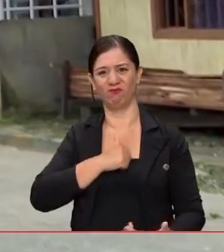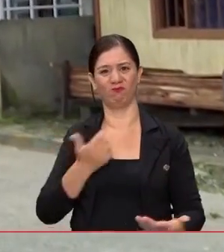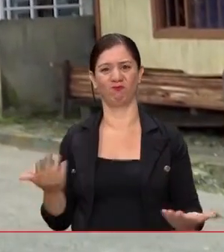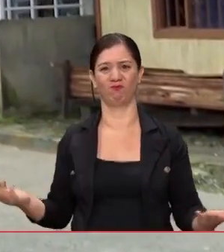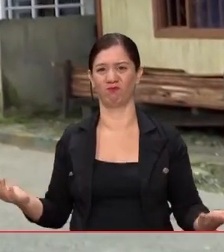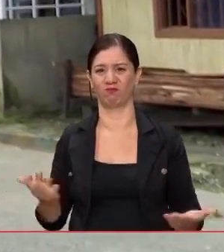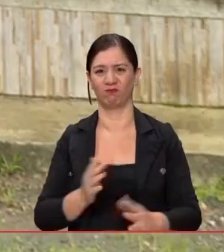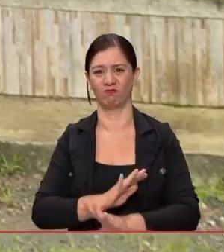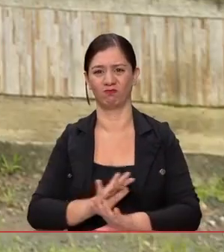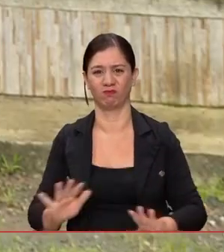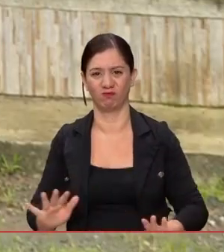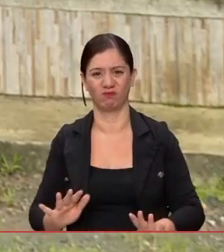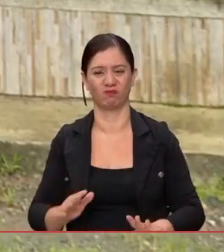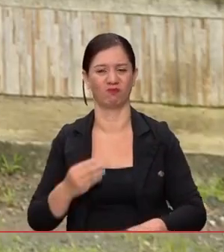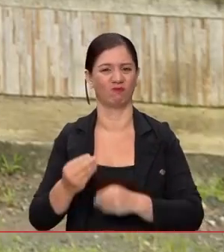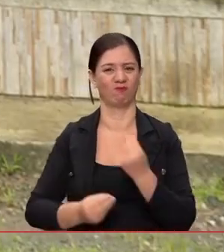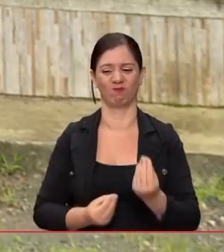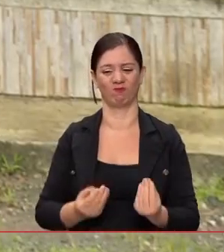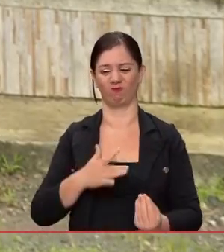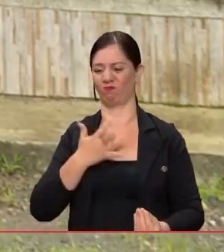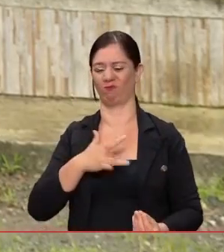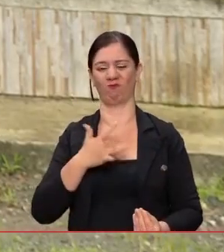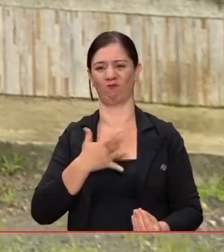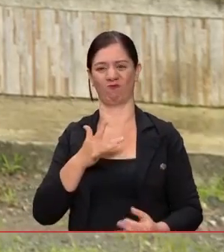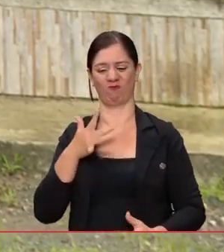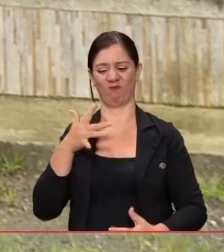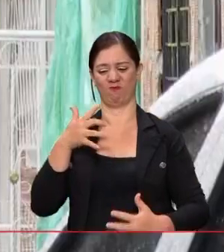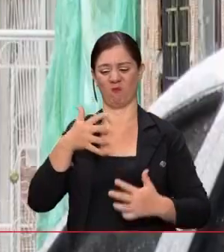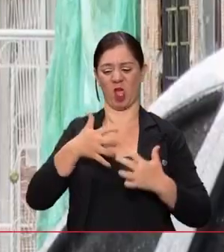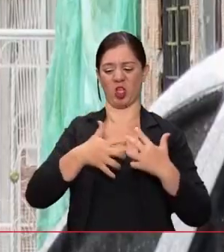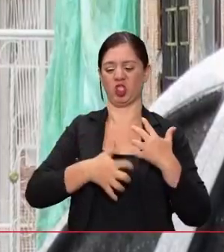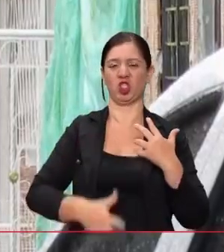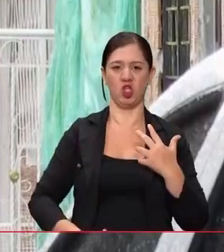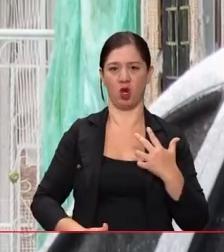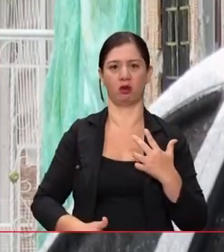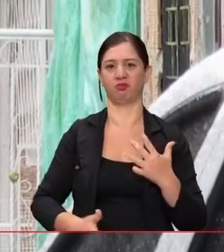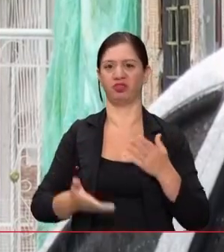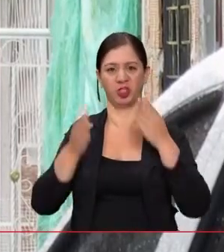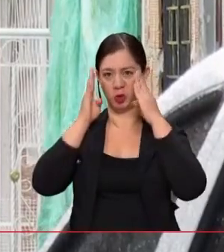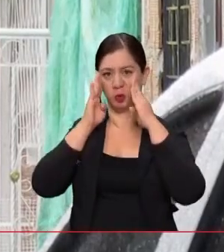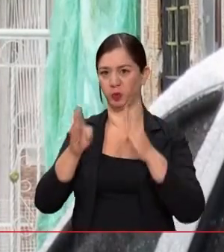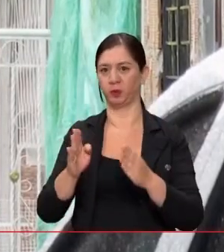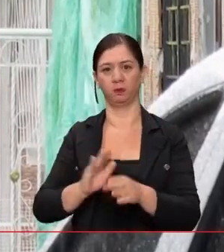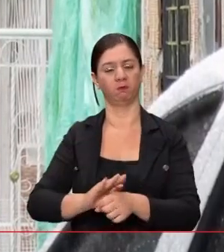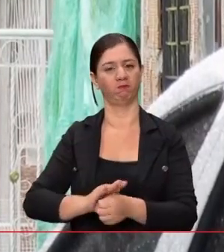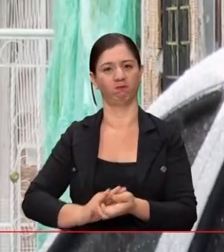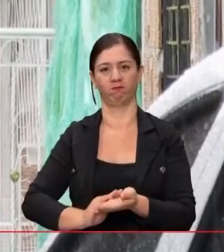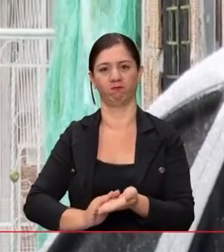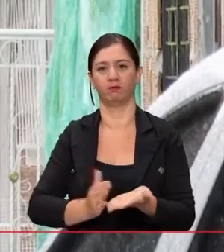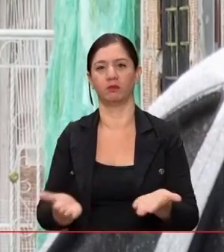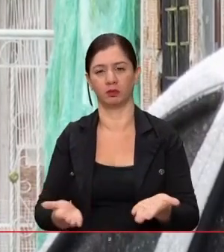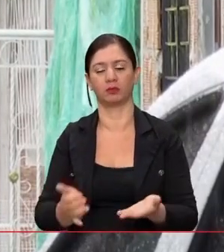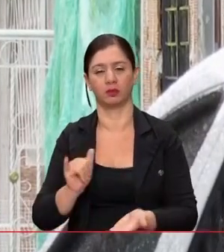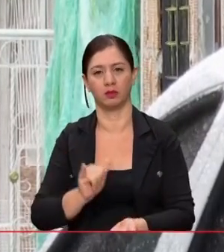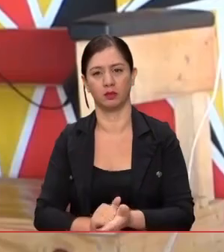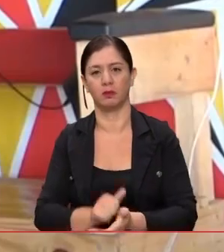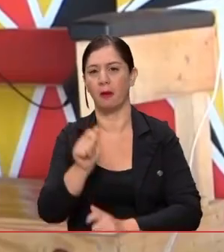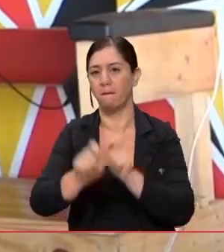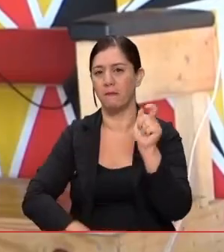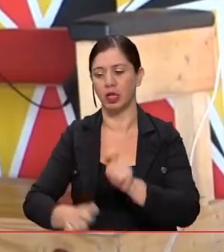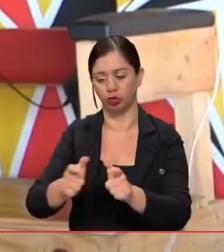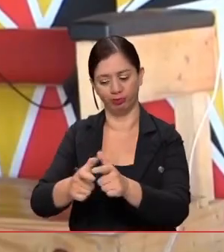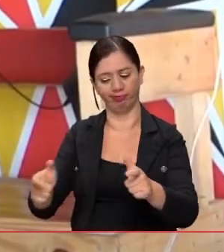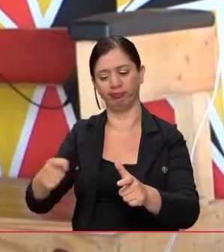que no encuentra una forma de atender a esas situaciones concretas. Y es lo que hace que muchas